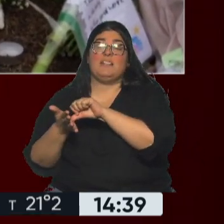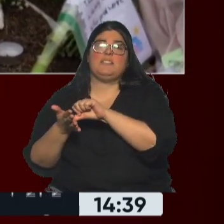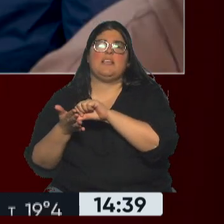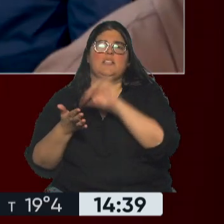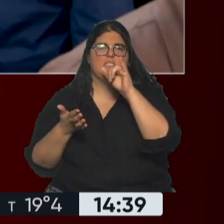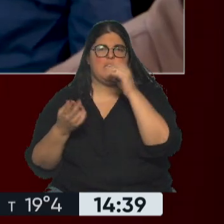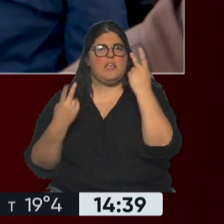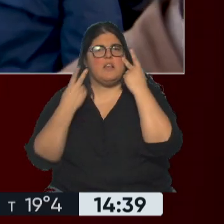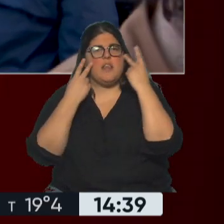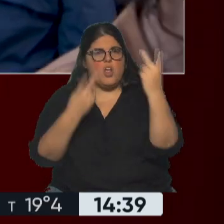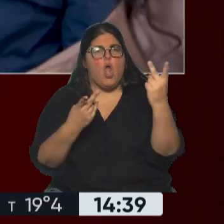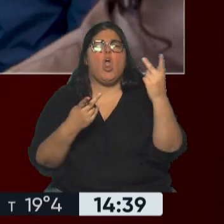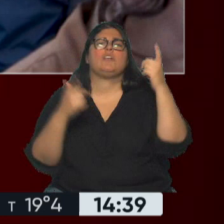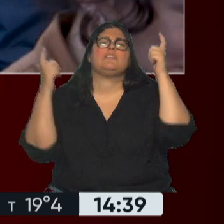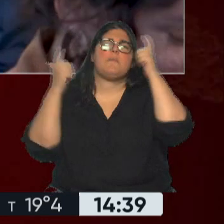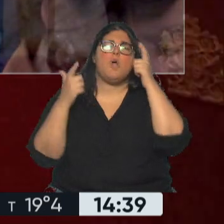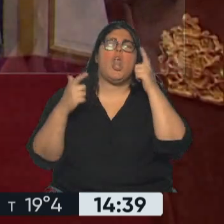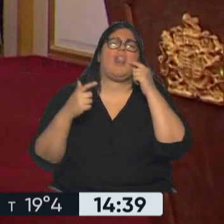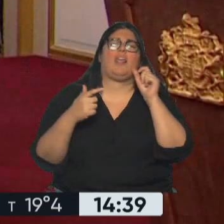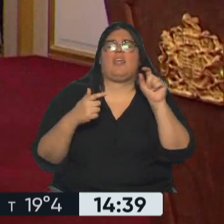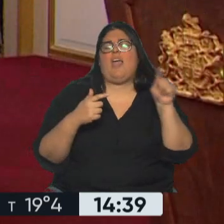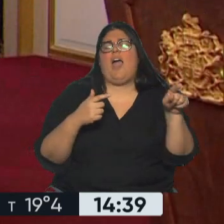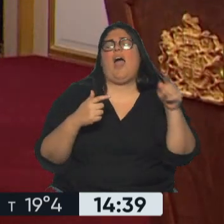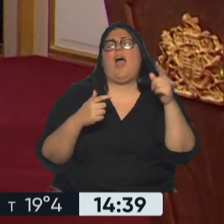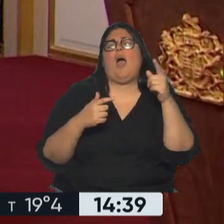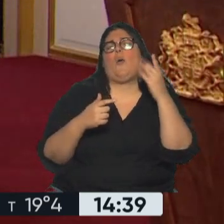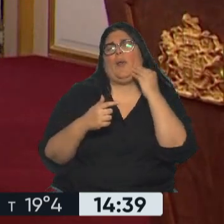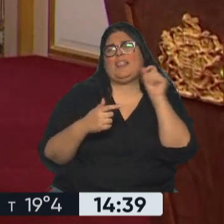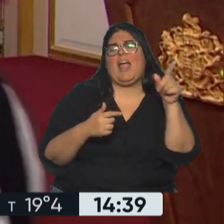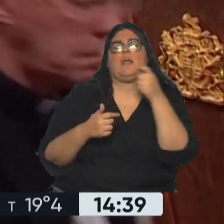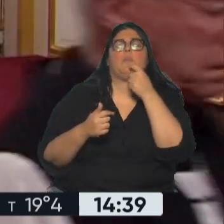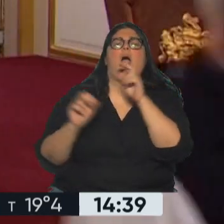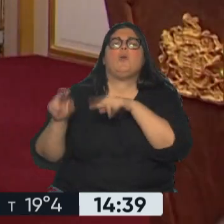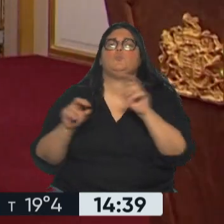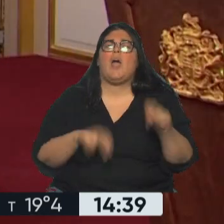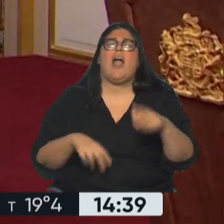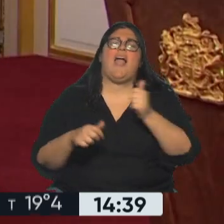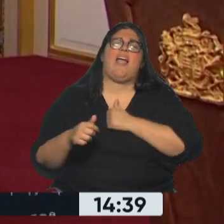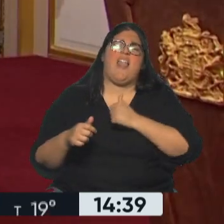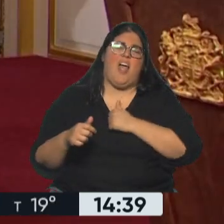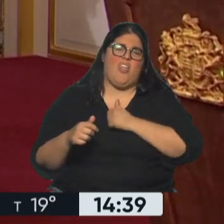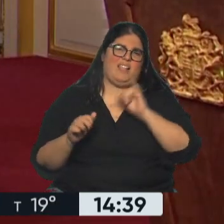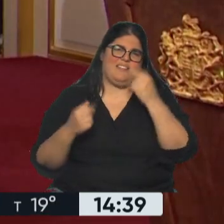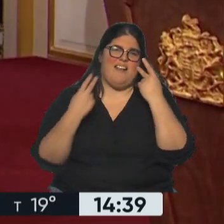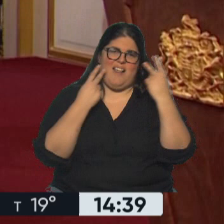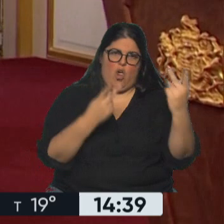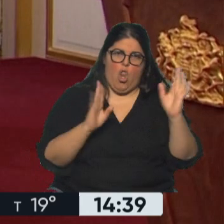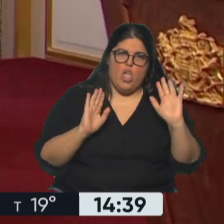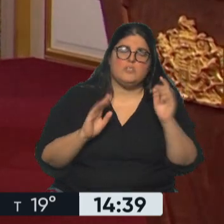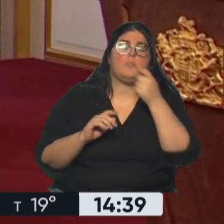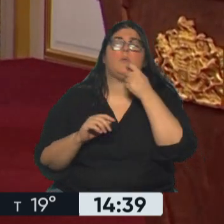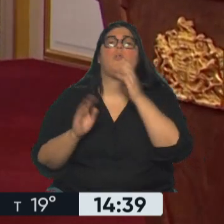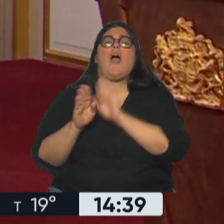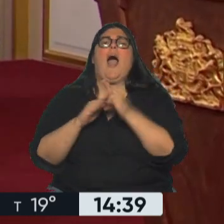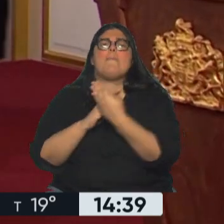a la monarquía británica hoy, entre los cuales están Australia, Canadá. Bueno, varios de esos países, como por ejemplo